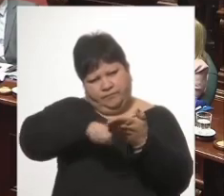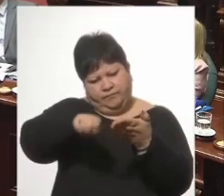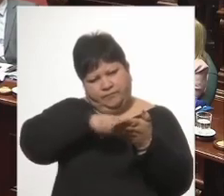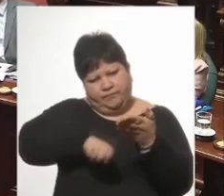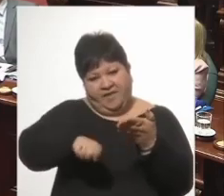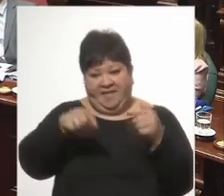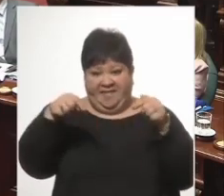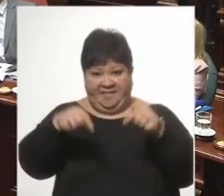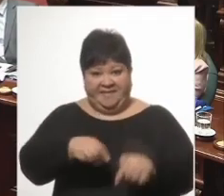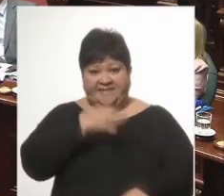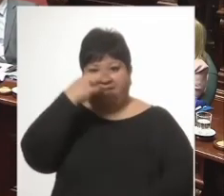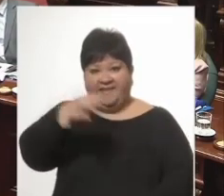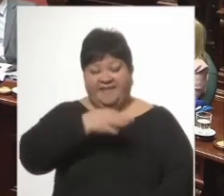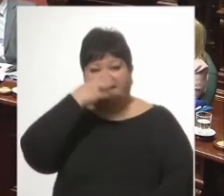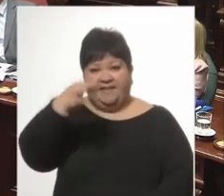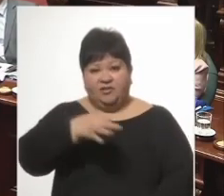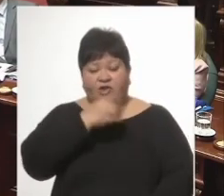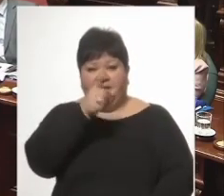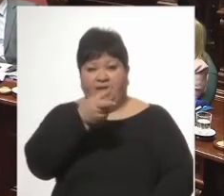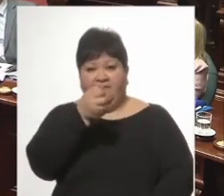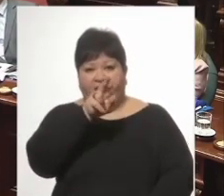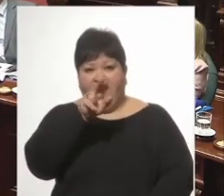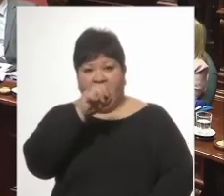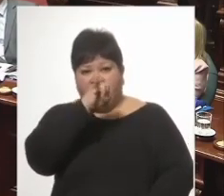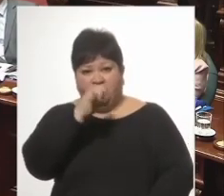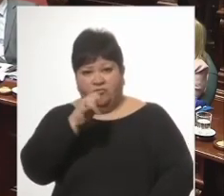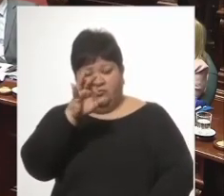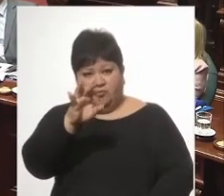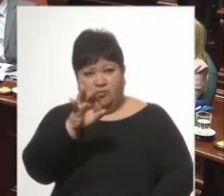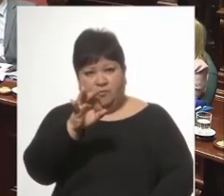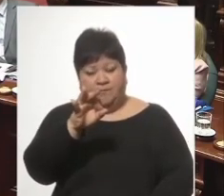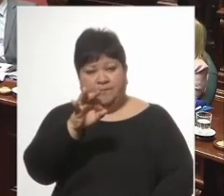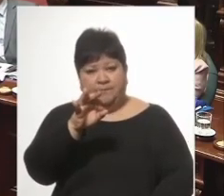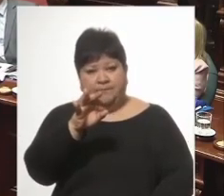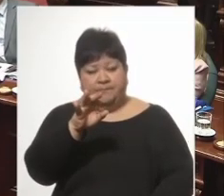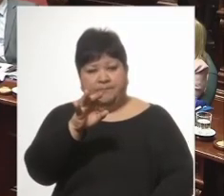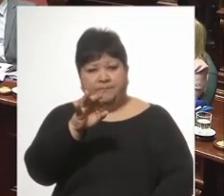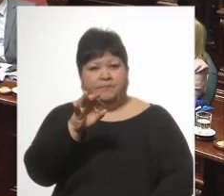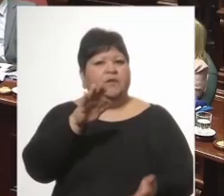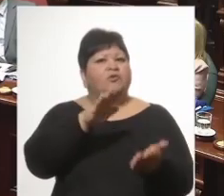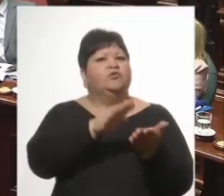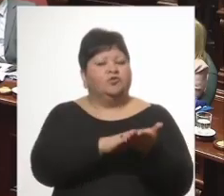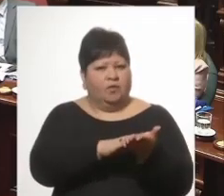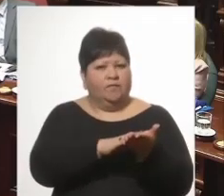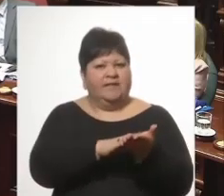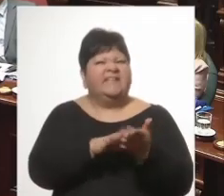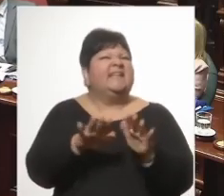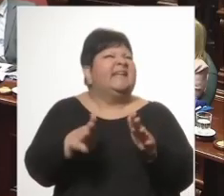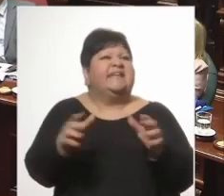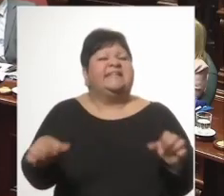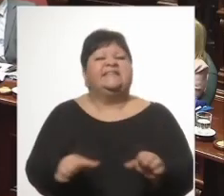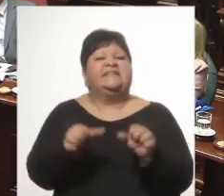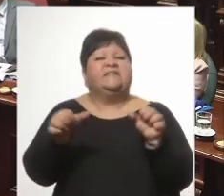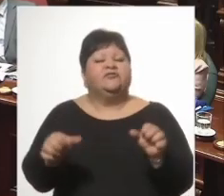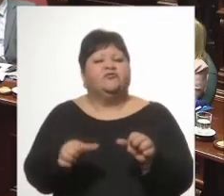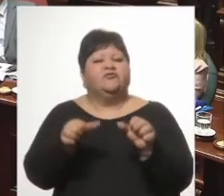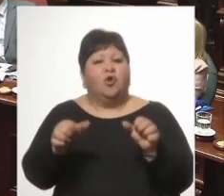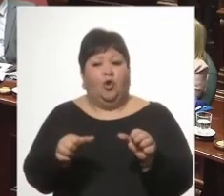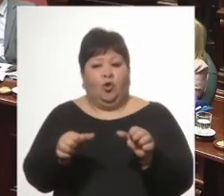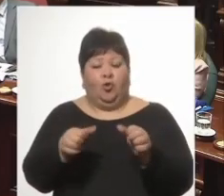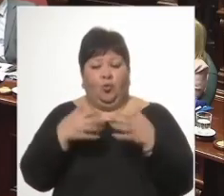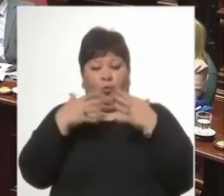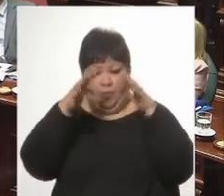de estas declaraciones de Gavazo, que se trataba de lo que había hecho con el cuerpo de un